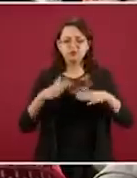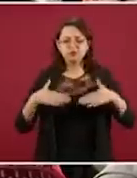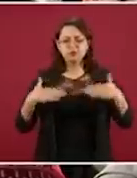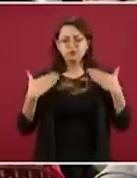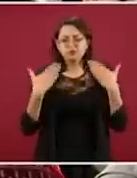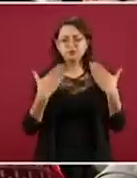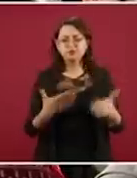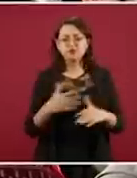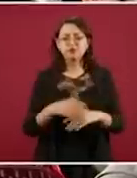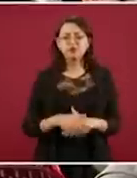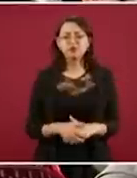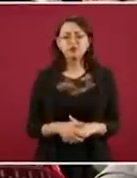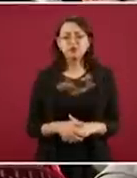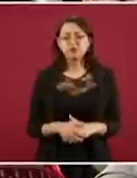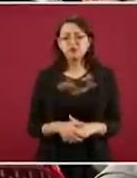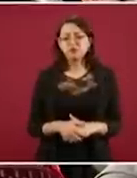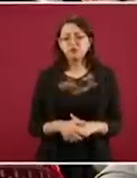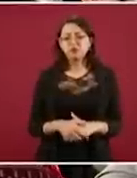Y en 20,